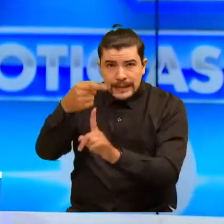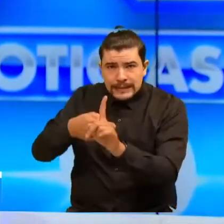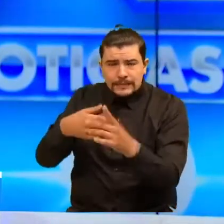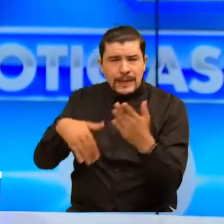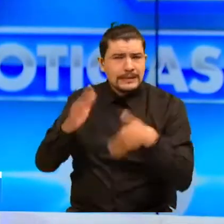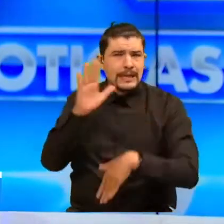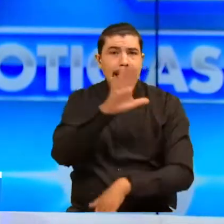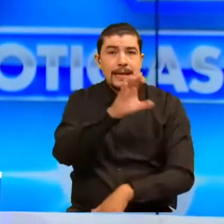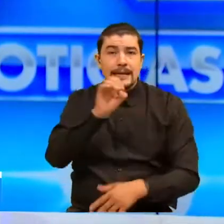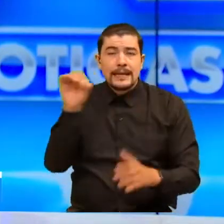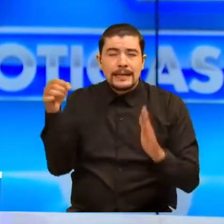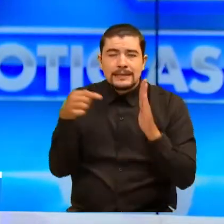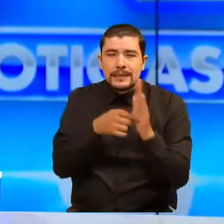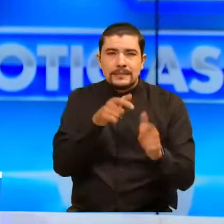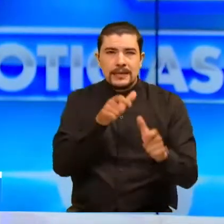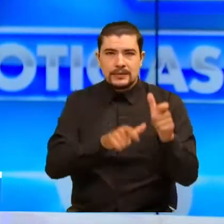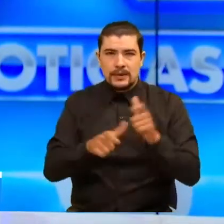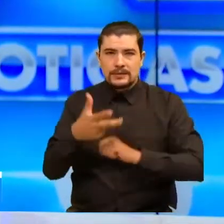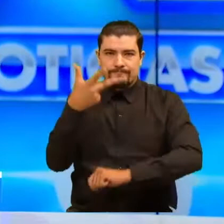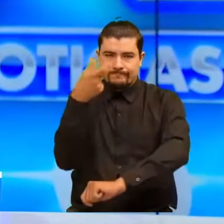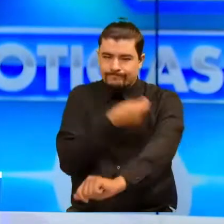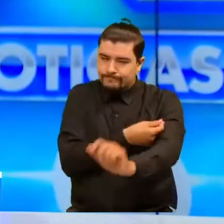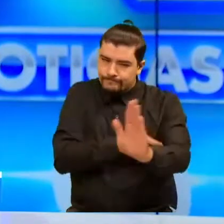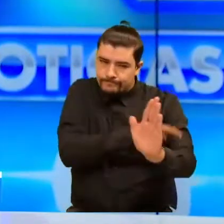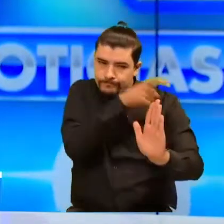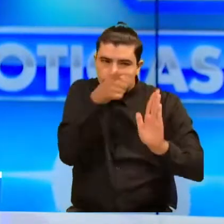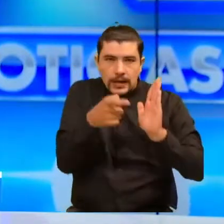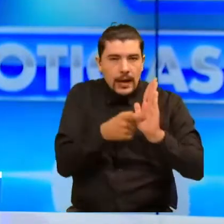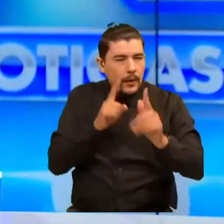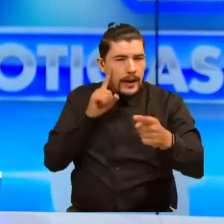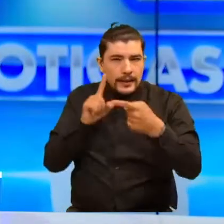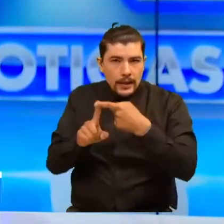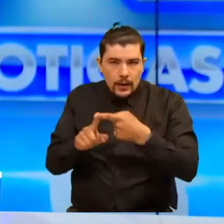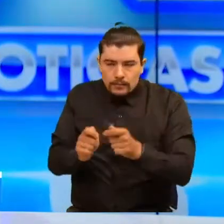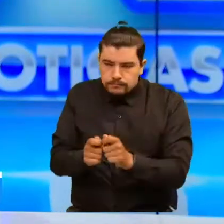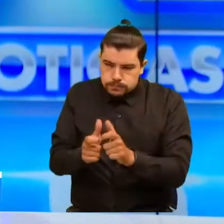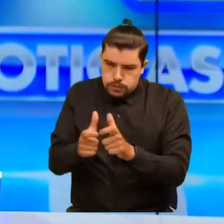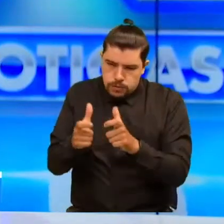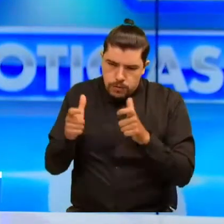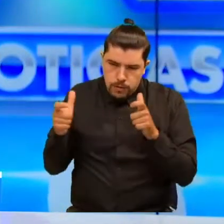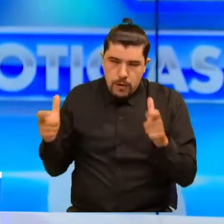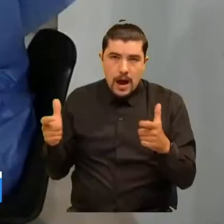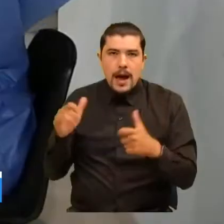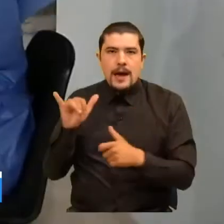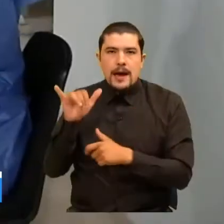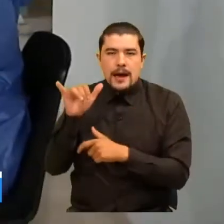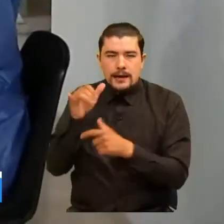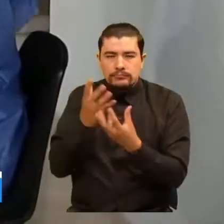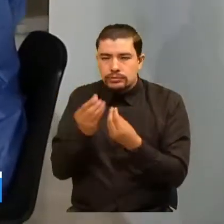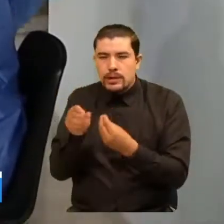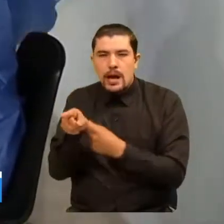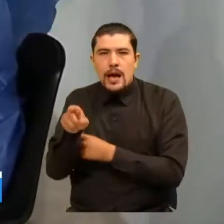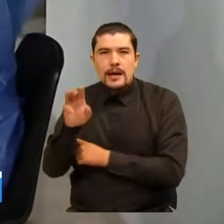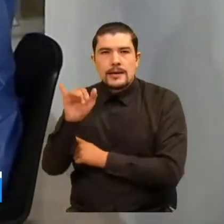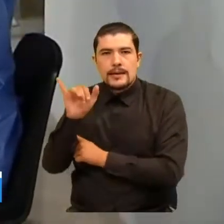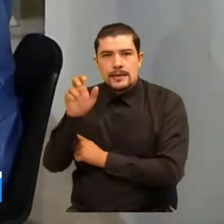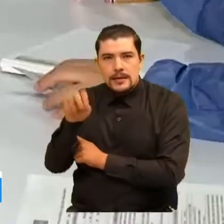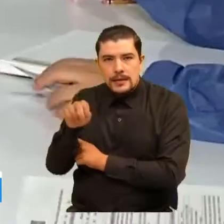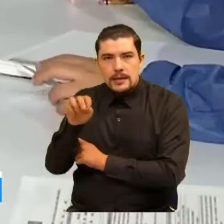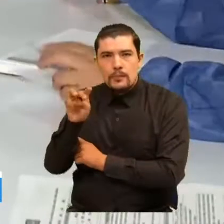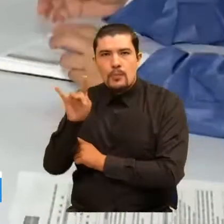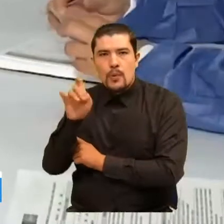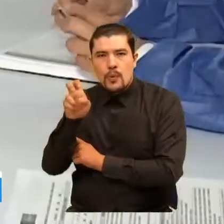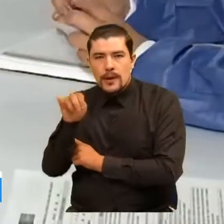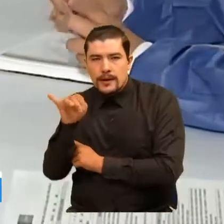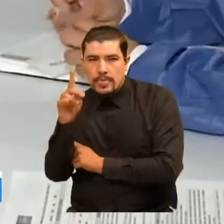personas vacunadas contra el COVID-19, logrando de esta manera la llamada inmunidad de rebaño en la región. Para lograr la inmunidad de rebaño